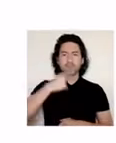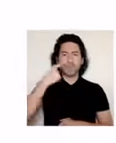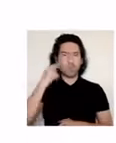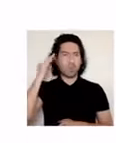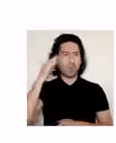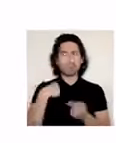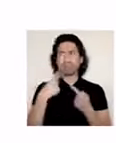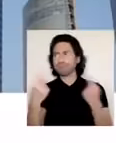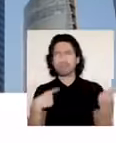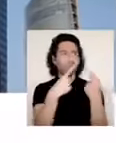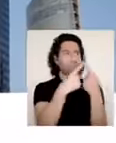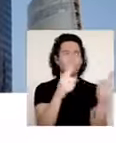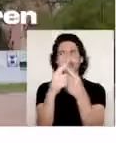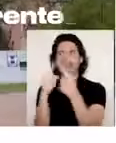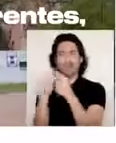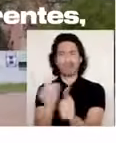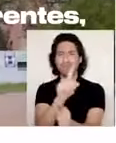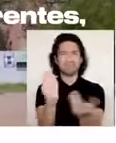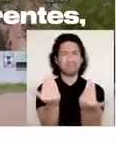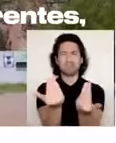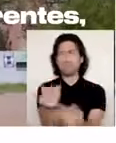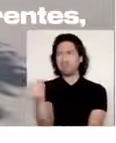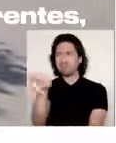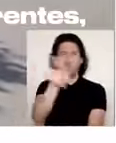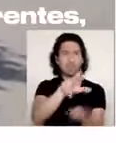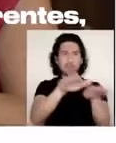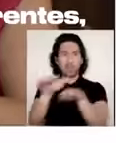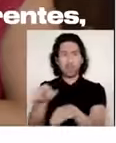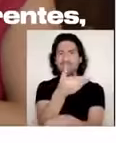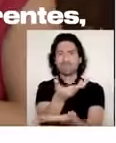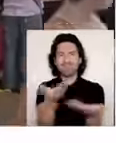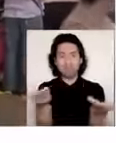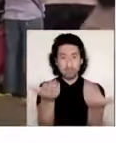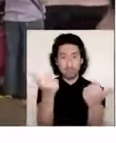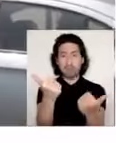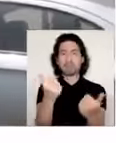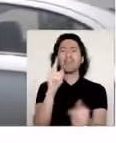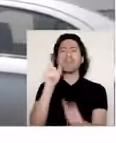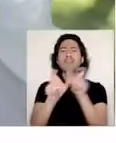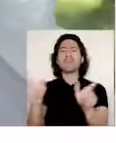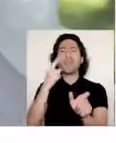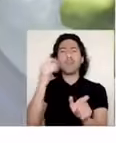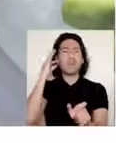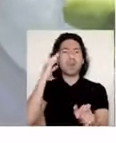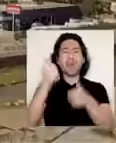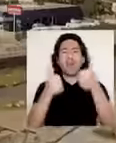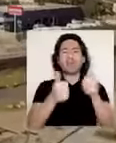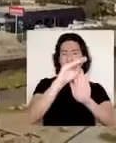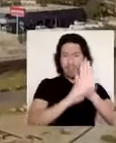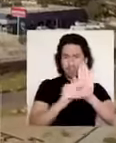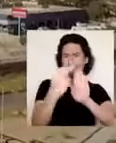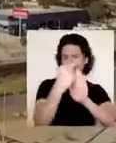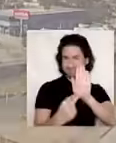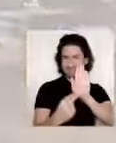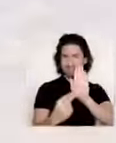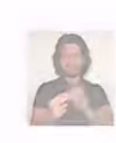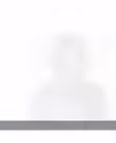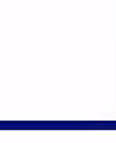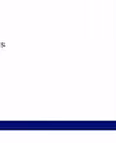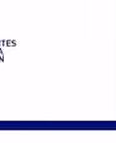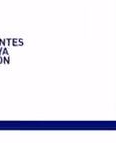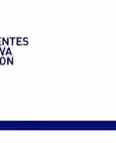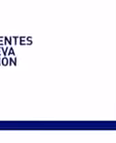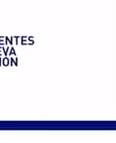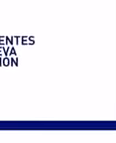Porque somos todas y todos diferentes, no necesitamos más de lo mismo. Ven a conocer nuestras listas de candidatas y candidatos.